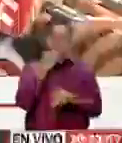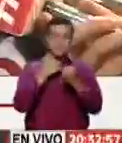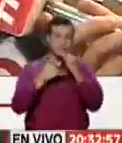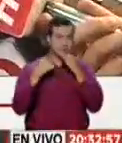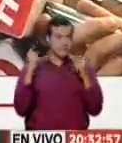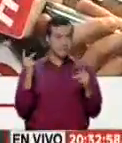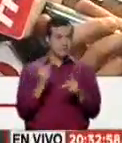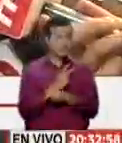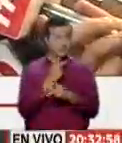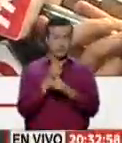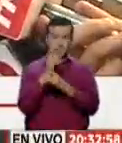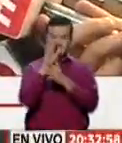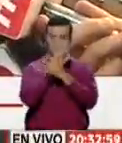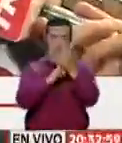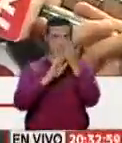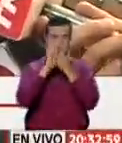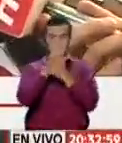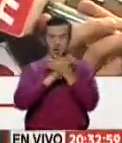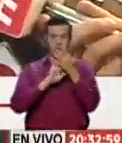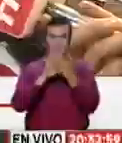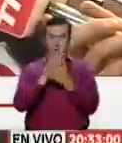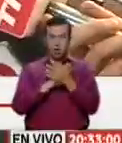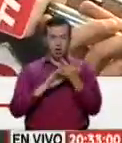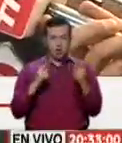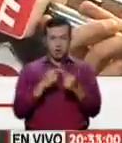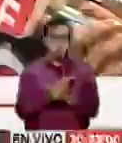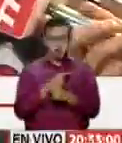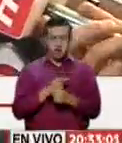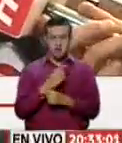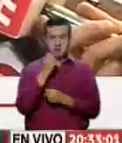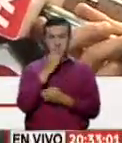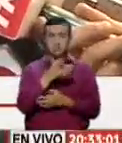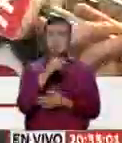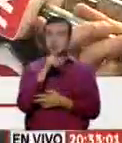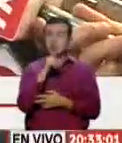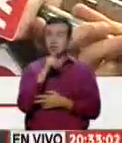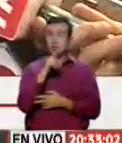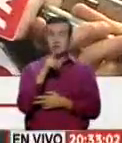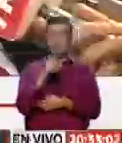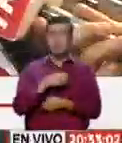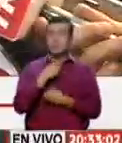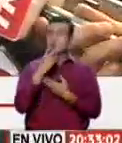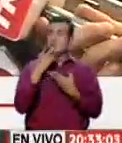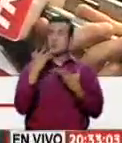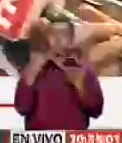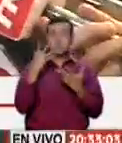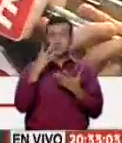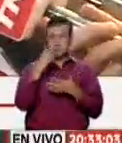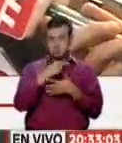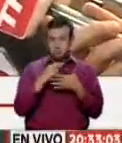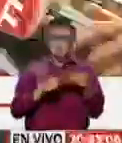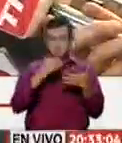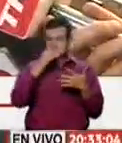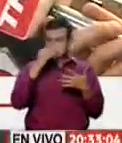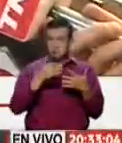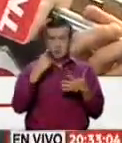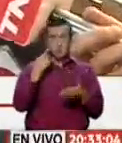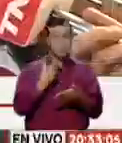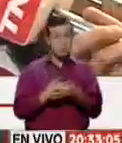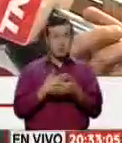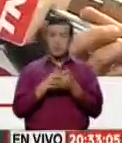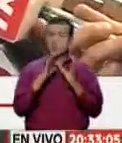nerviosa, confusa, contradictoria intervención que ha tenido sin poder acertar, sin poder